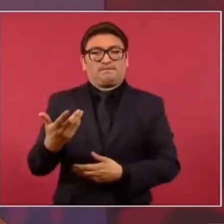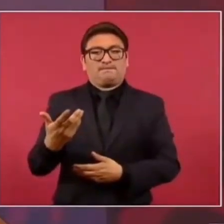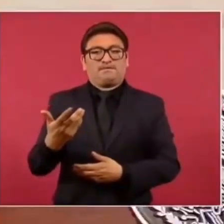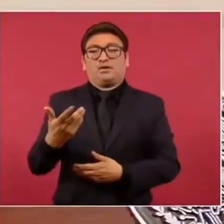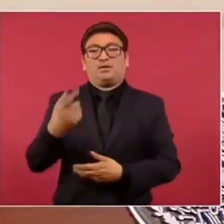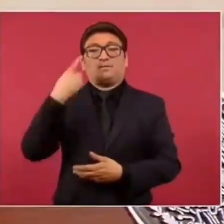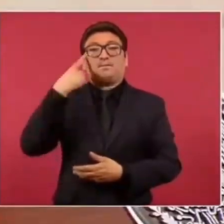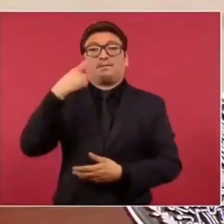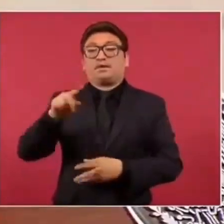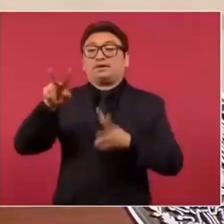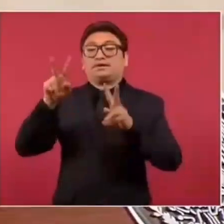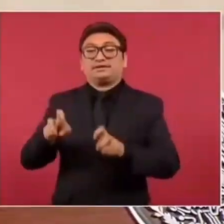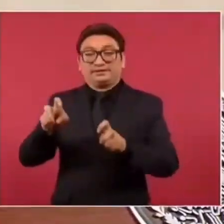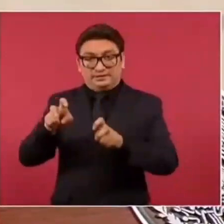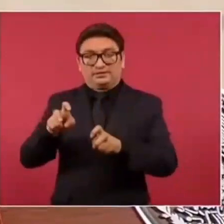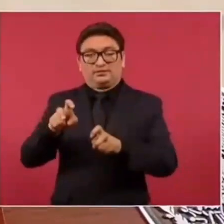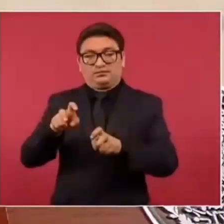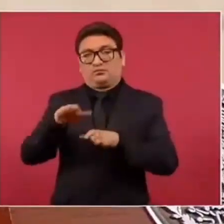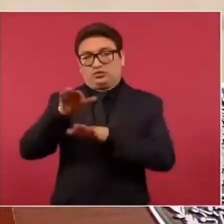a la industria eléctrica,